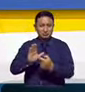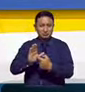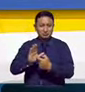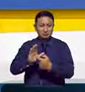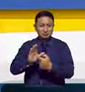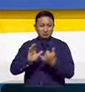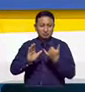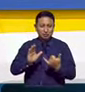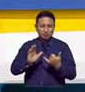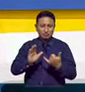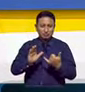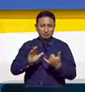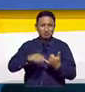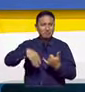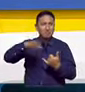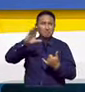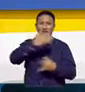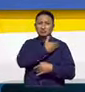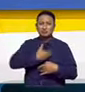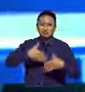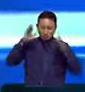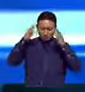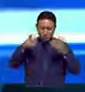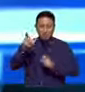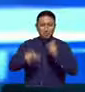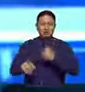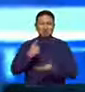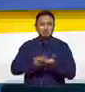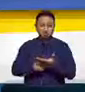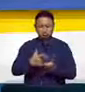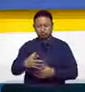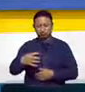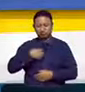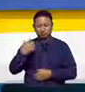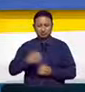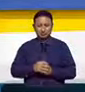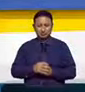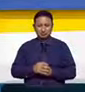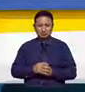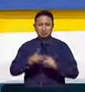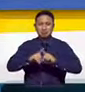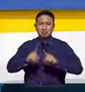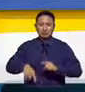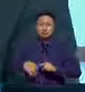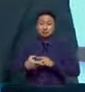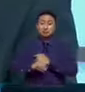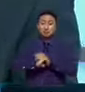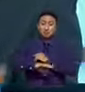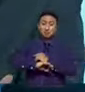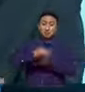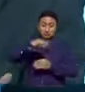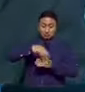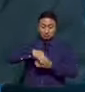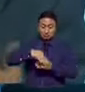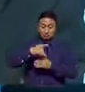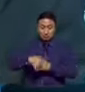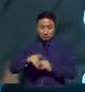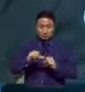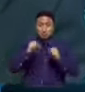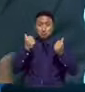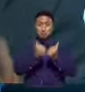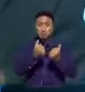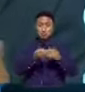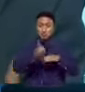acentuado hiperpresidencialismo que han criticado muchos analistas? Sí, pero de una u otra manera, en las campañas electorales, cuando esté en juego la Asamblea, y en la